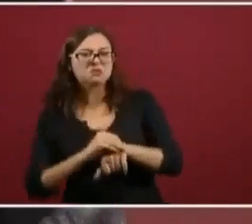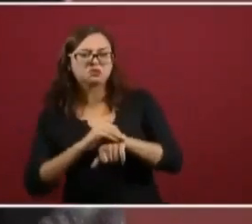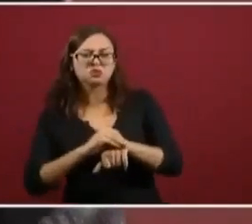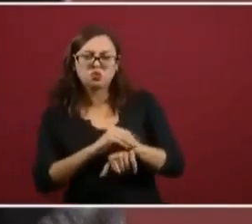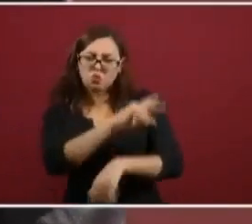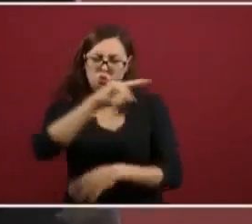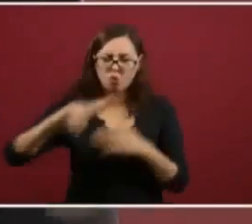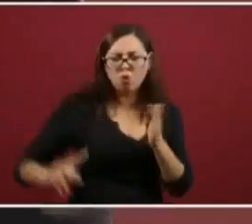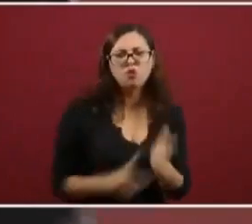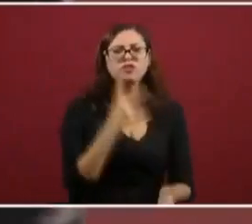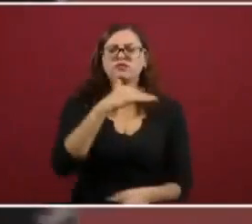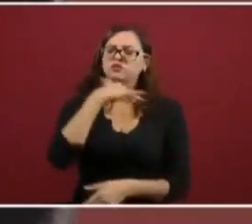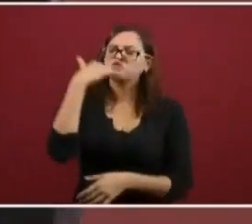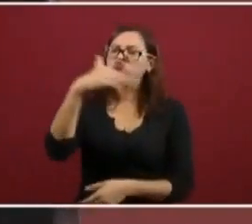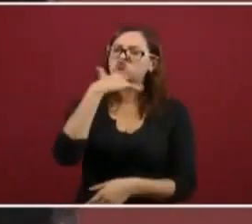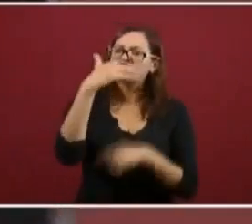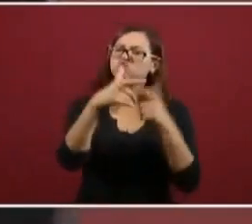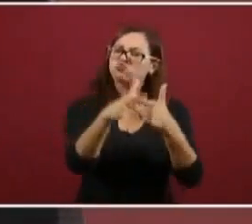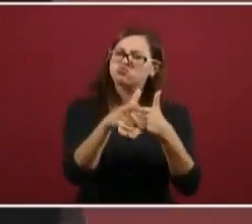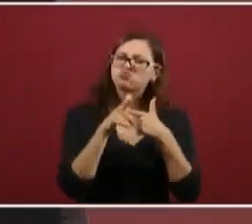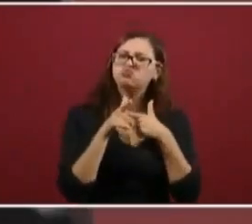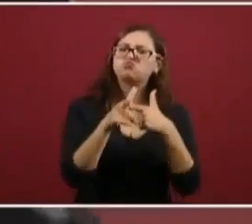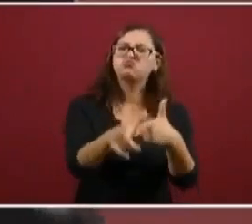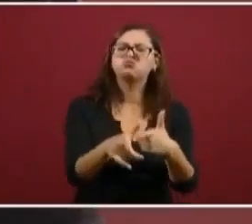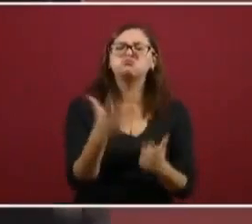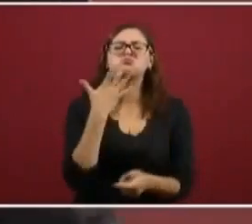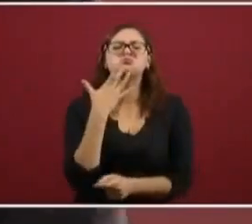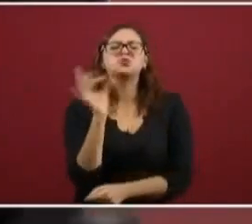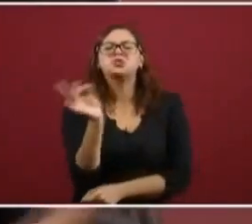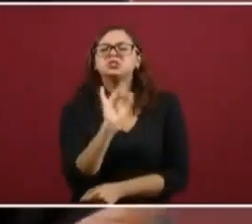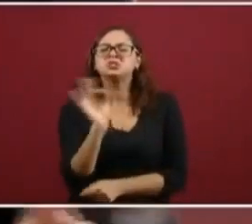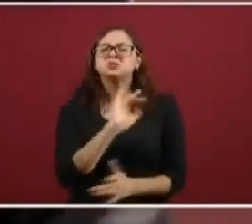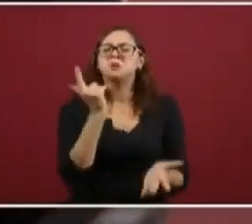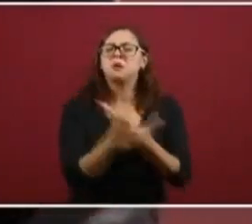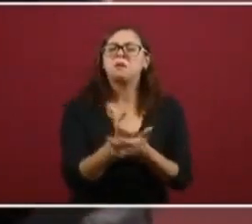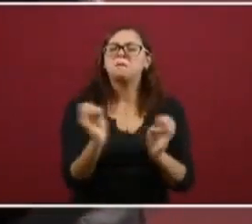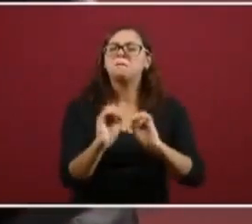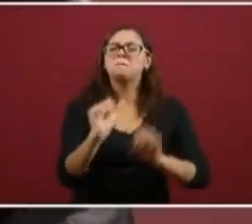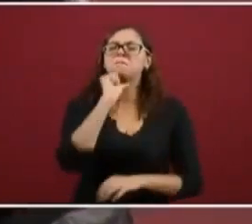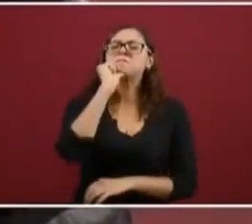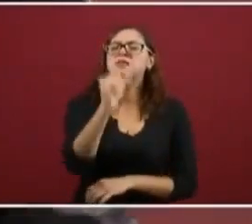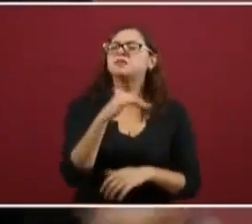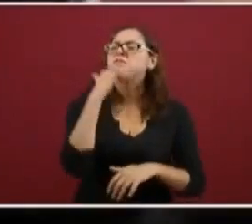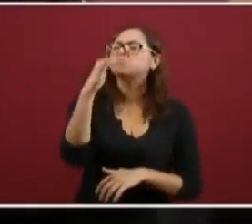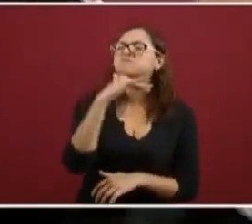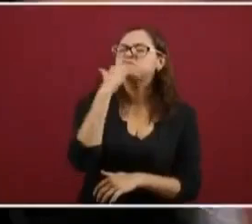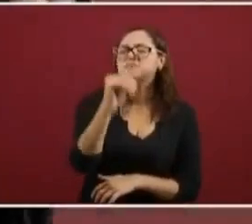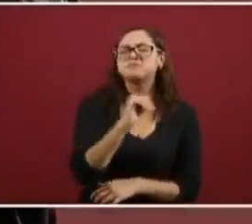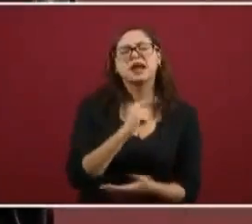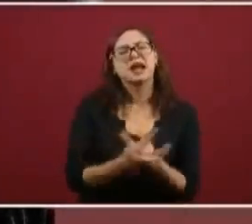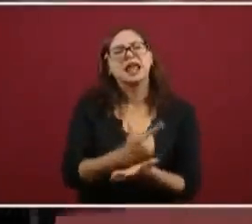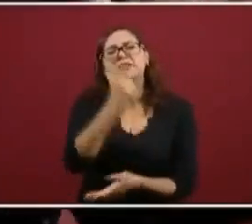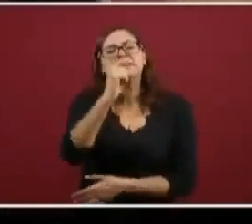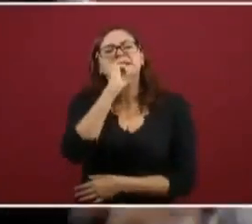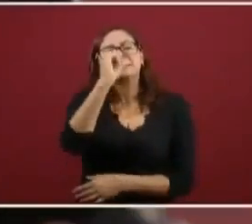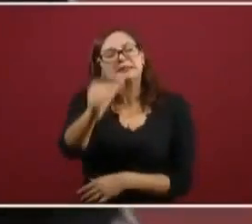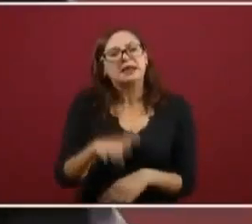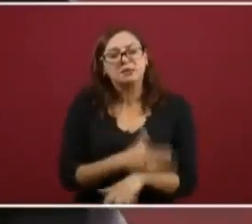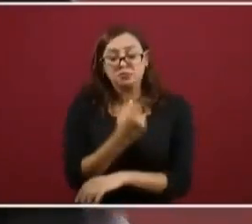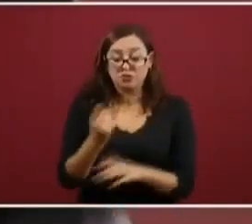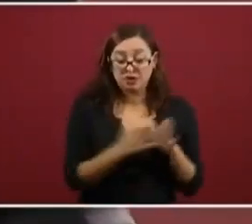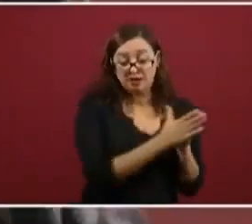corrupción siguiera considerándose como delito no grave porque en todo el periodo